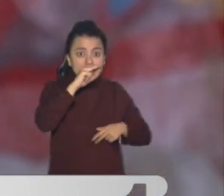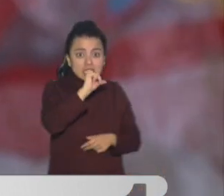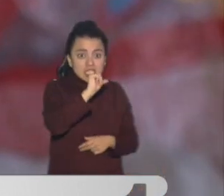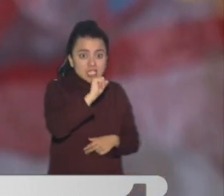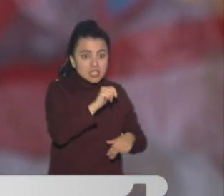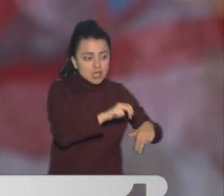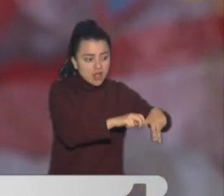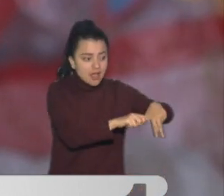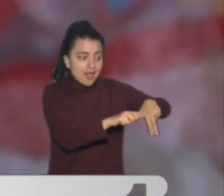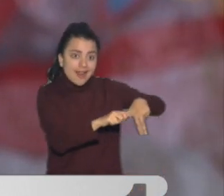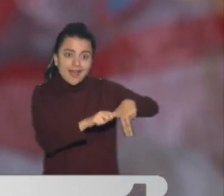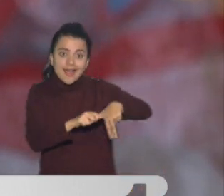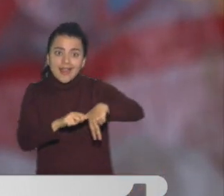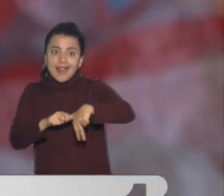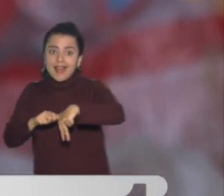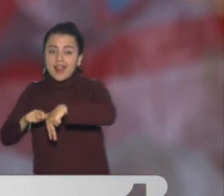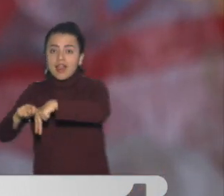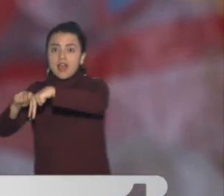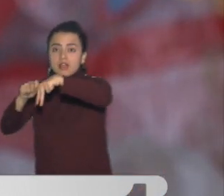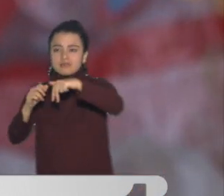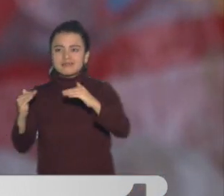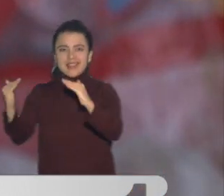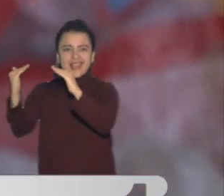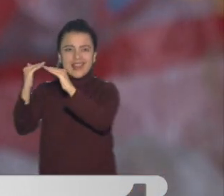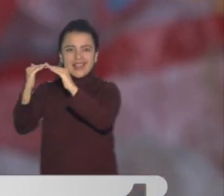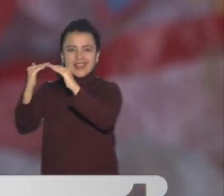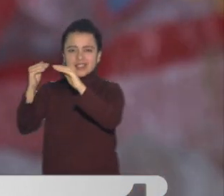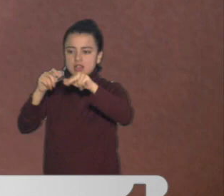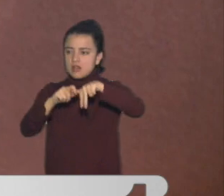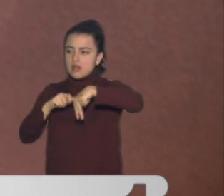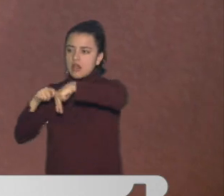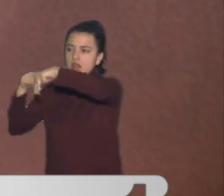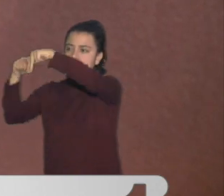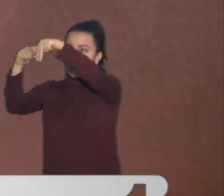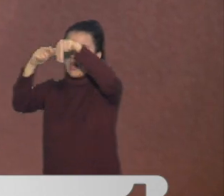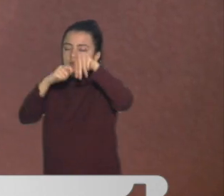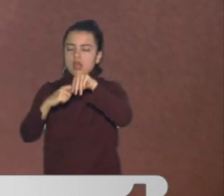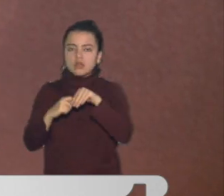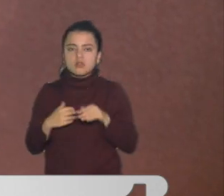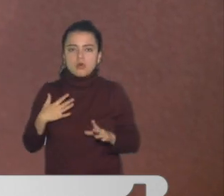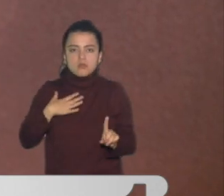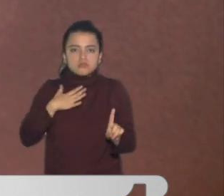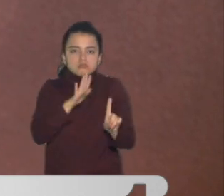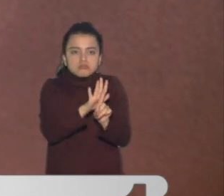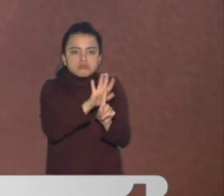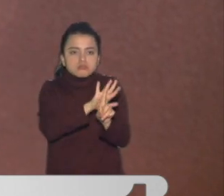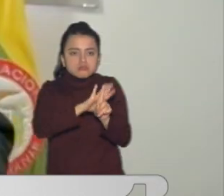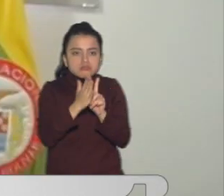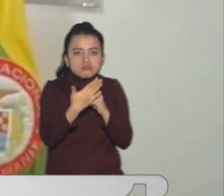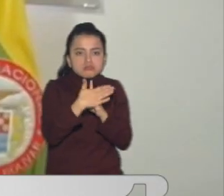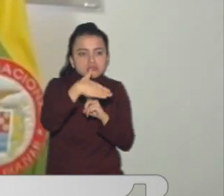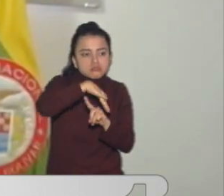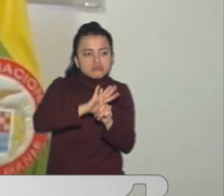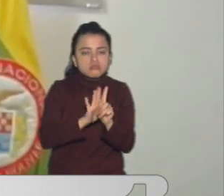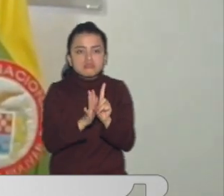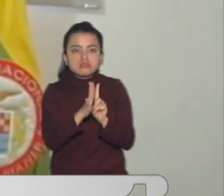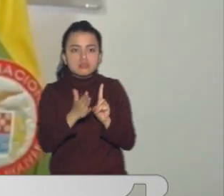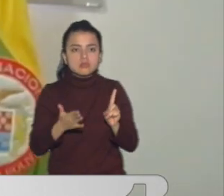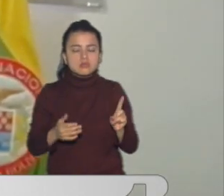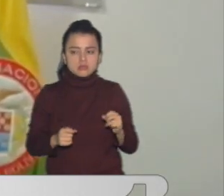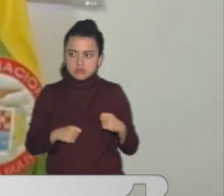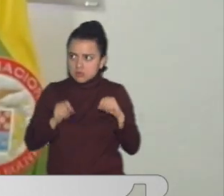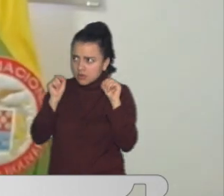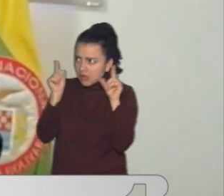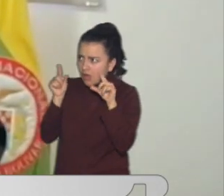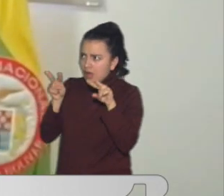con las autoridades, la llevó hasta una terraza vecina para tocarla de manera indebida y allí fue sorprendido. Posteriormente, este